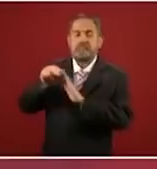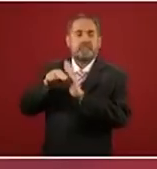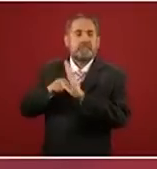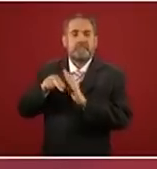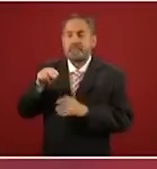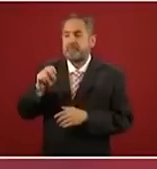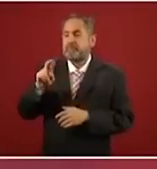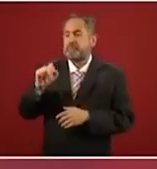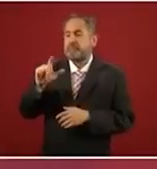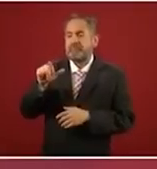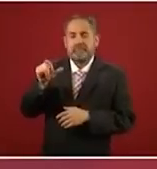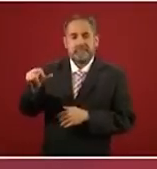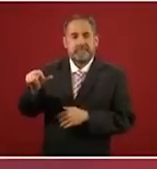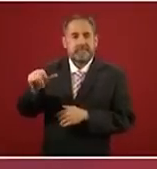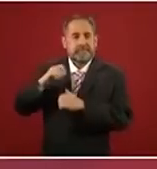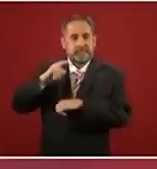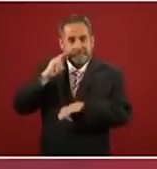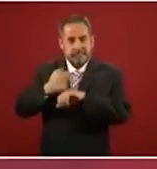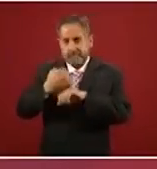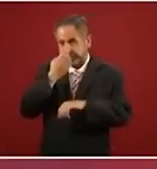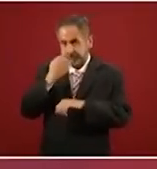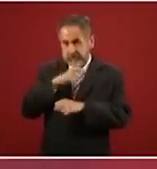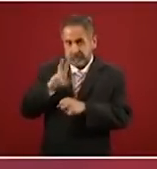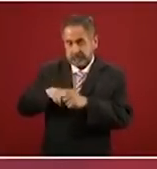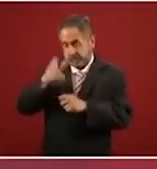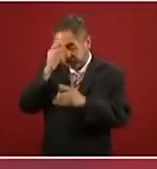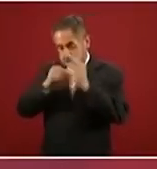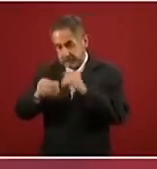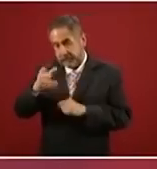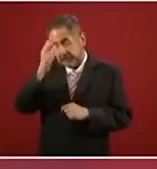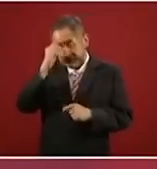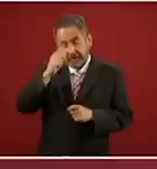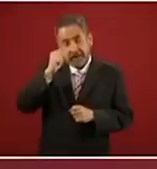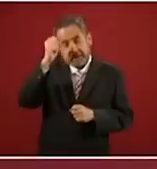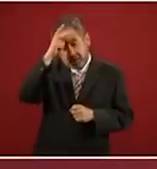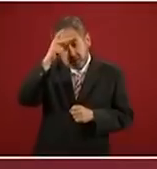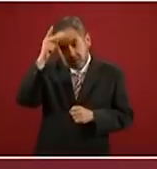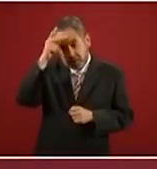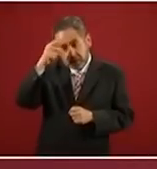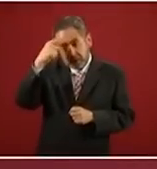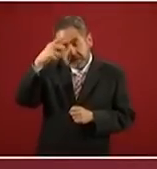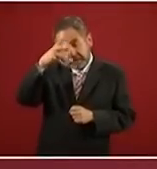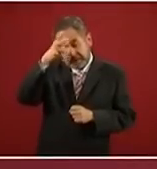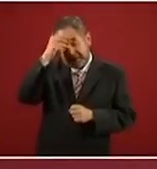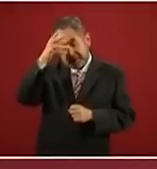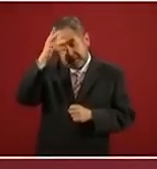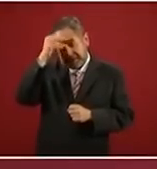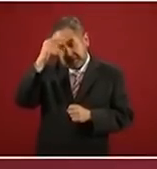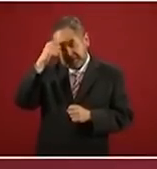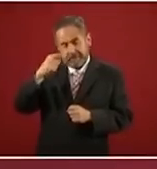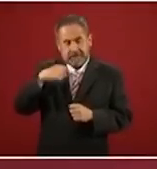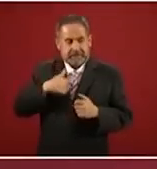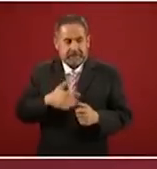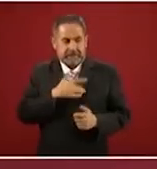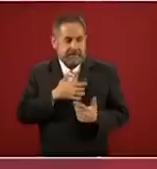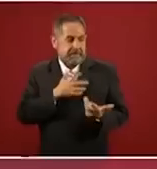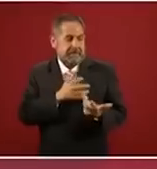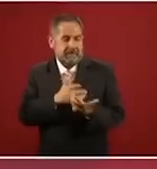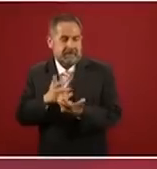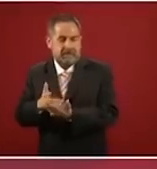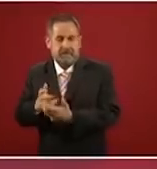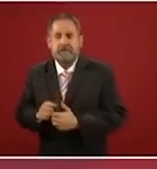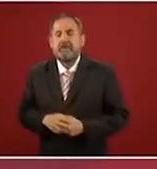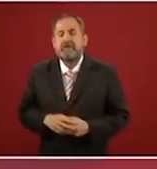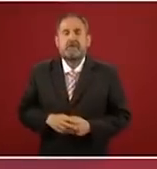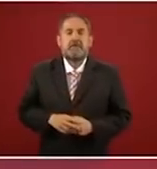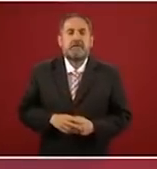conocimientos básicos de psicología precisamente para desarrollar esta educación personalizada en las